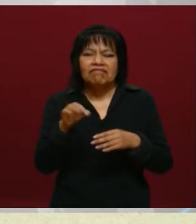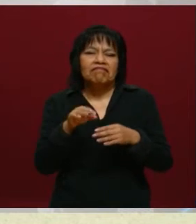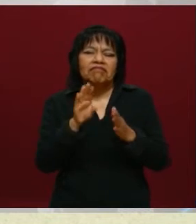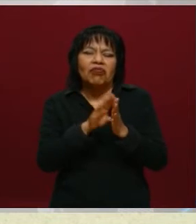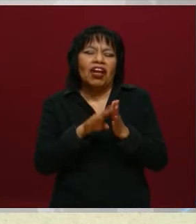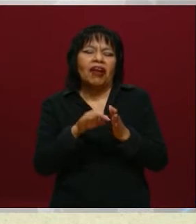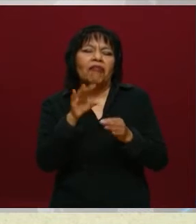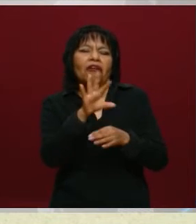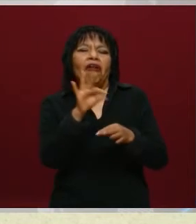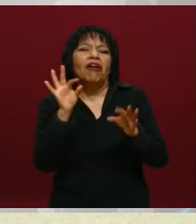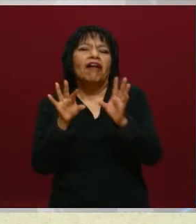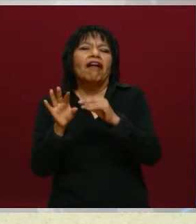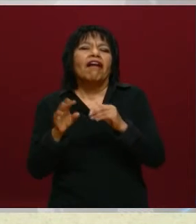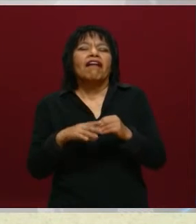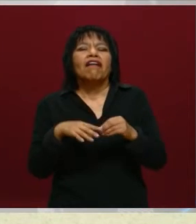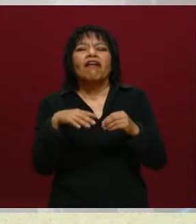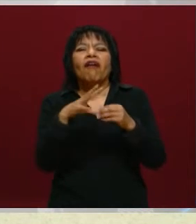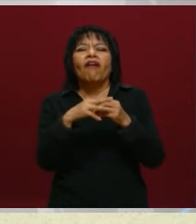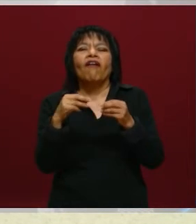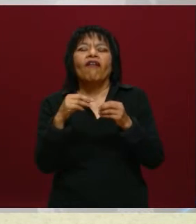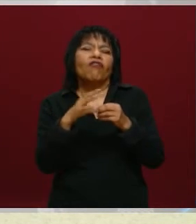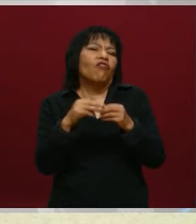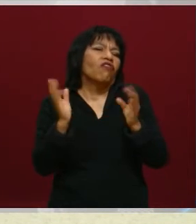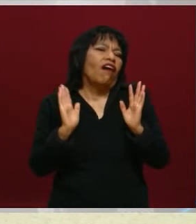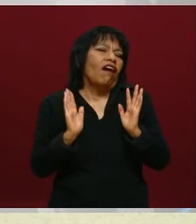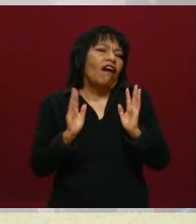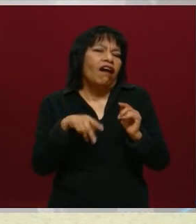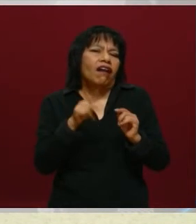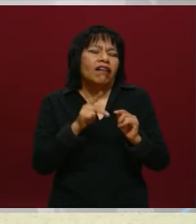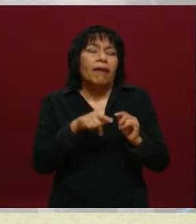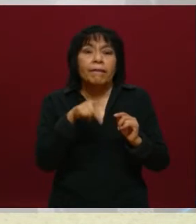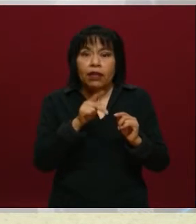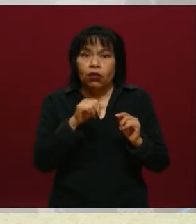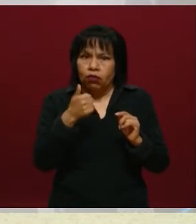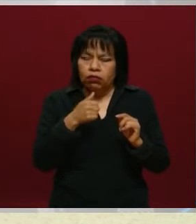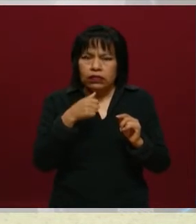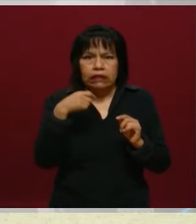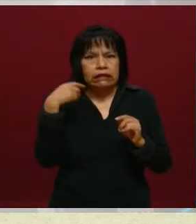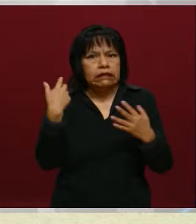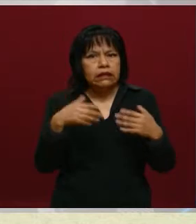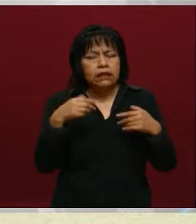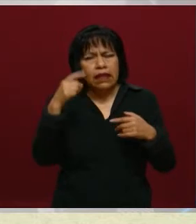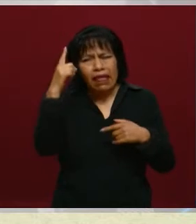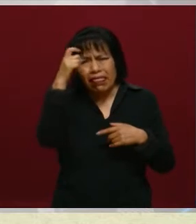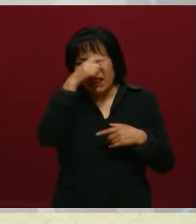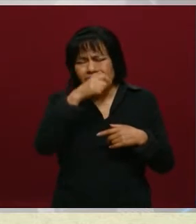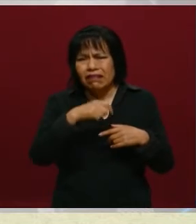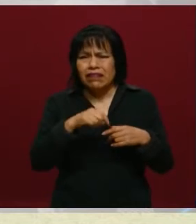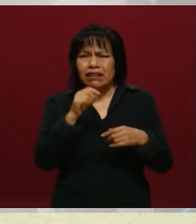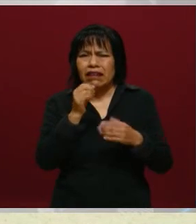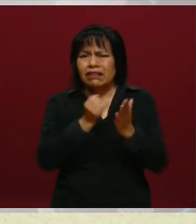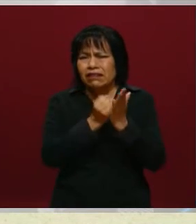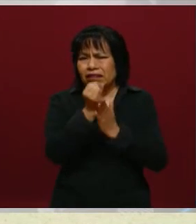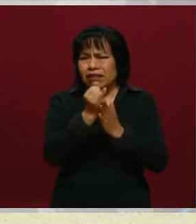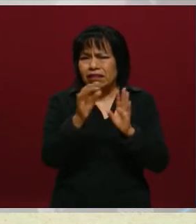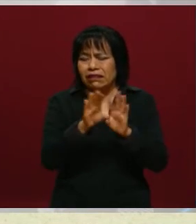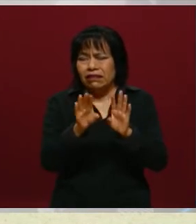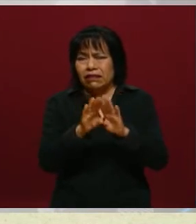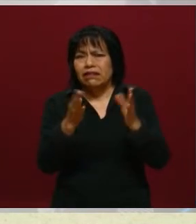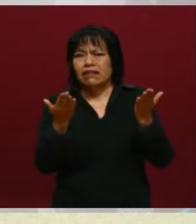poco más serias y que en realidad en nuestra decisión depende muchas cosas ya veces hasta personas pues no es tan fácil